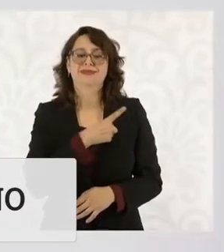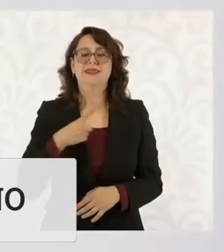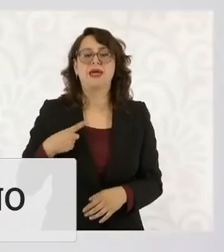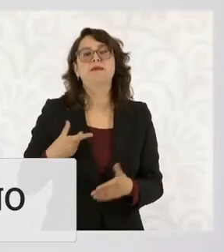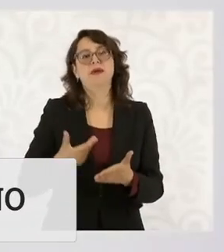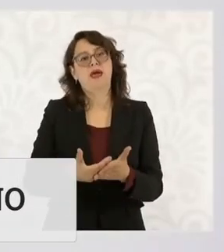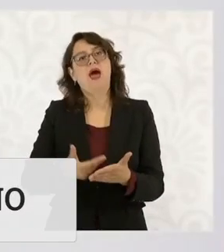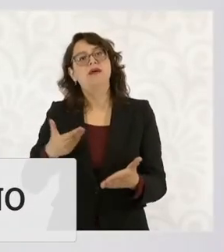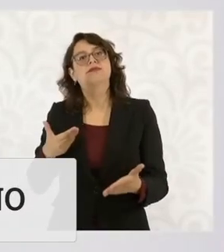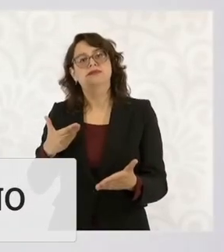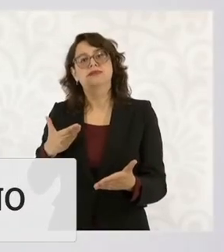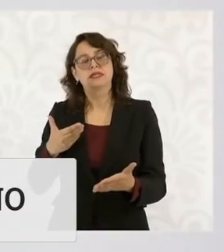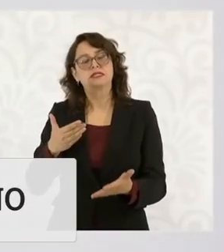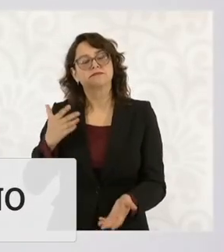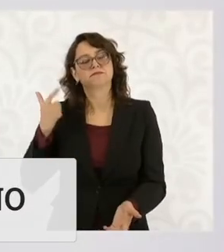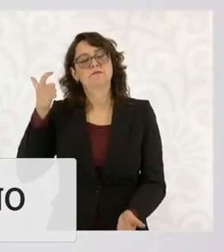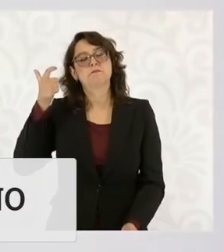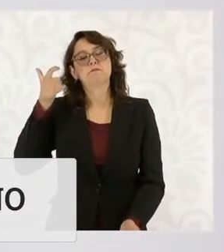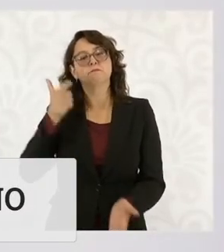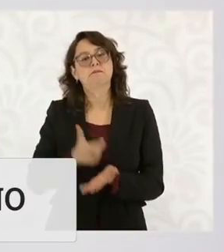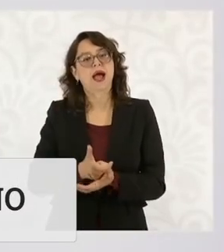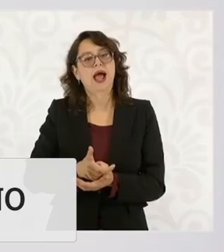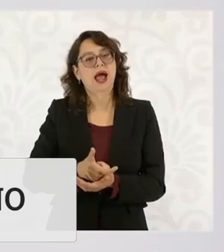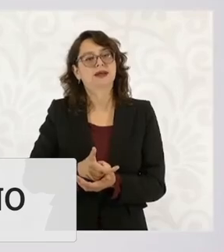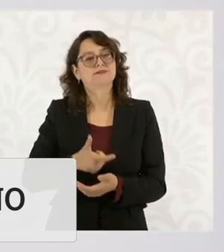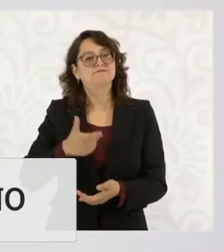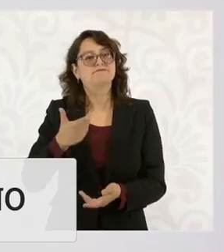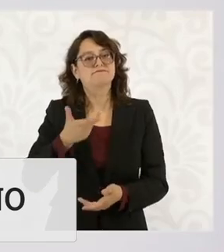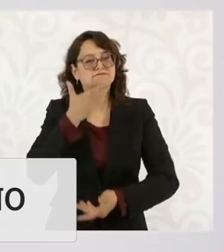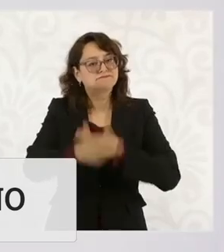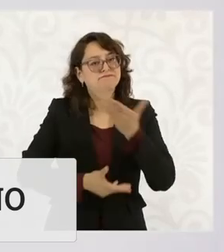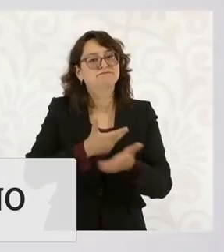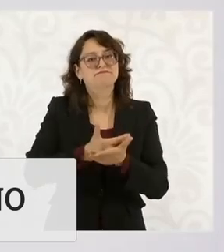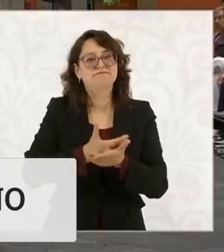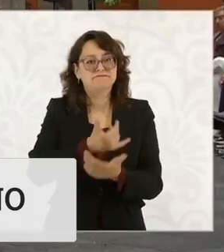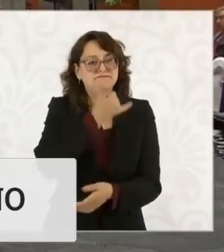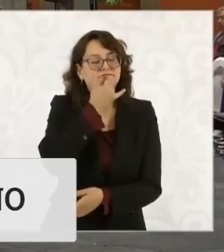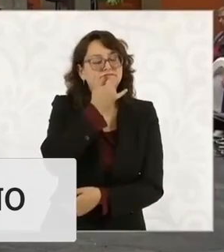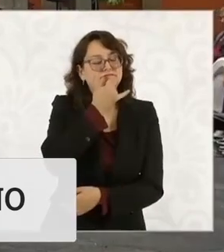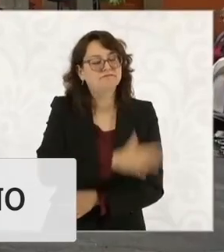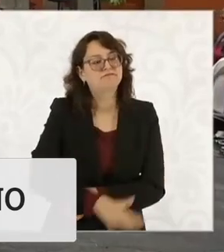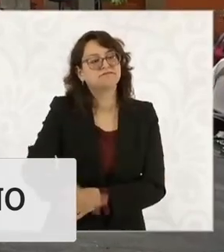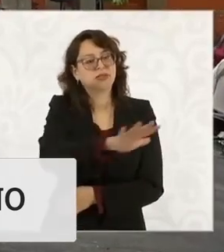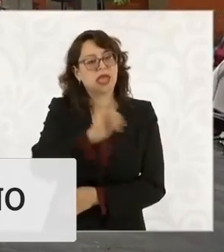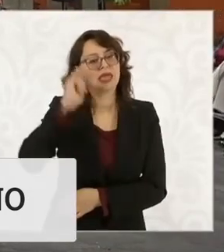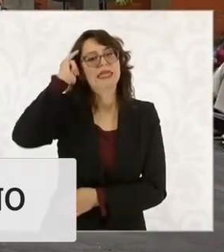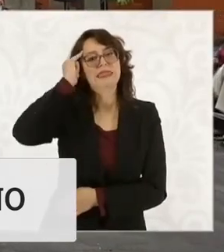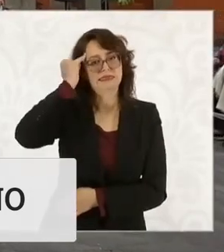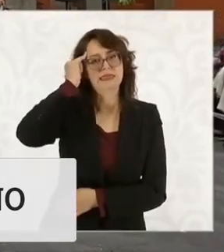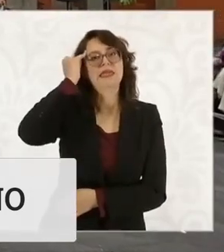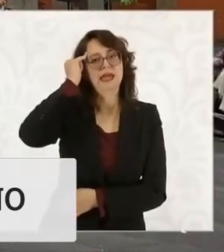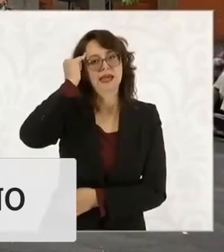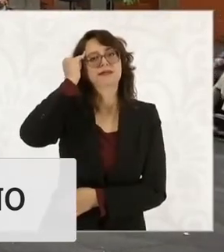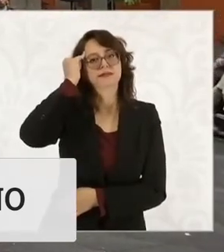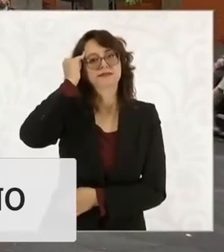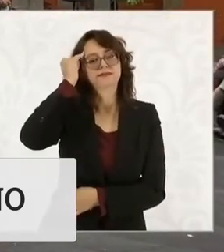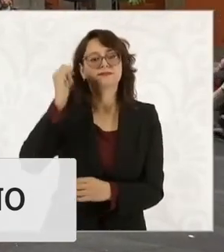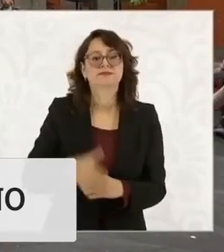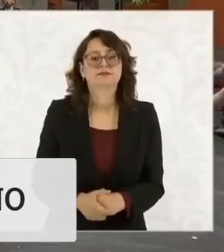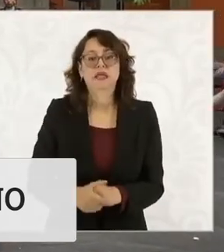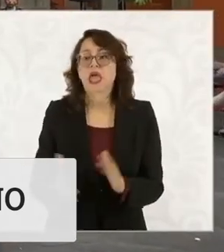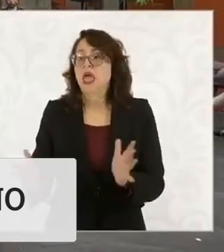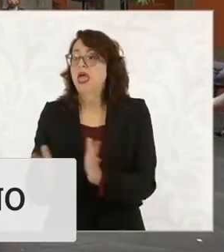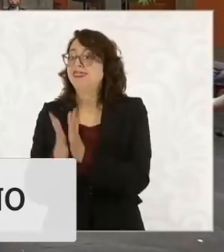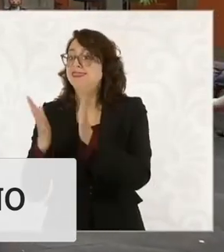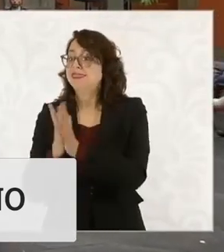por saldar la deuda histórica con los pueblos indígenas, que no puede haber democracia real si